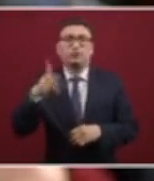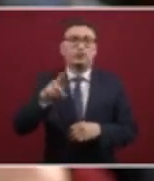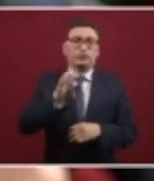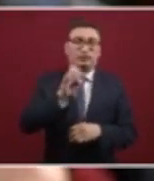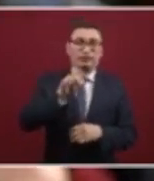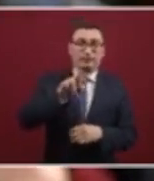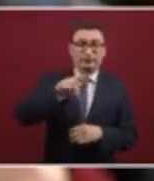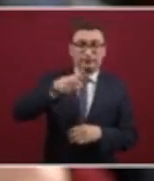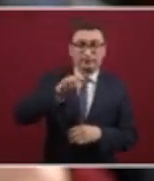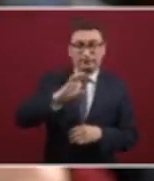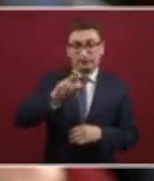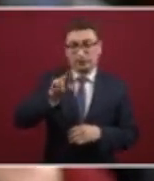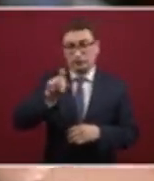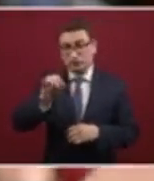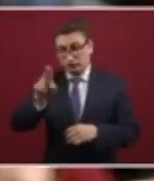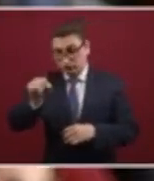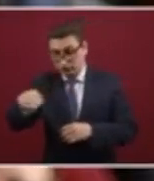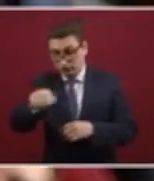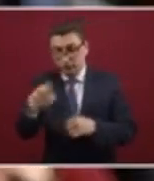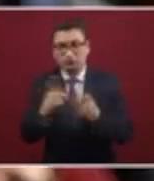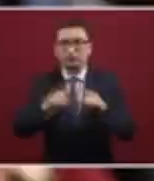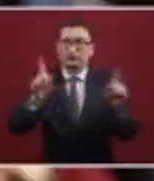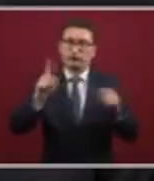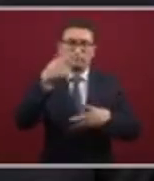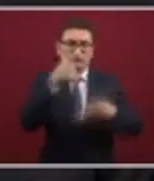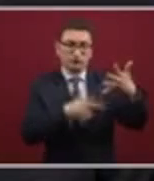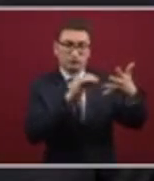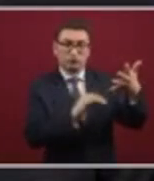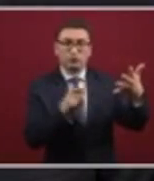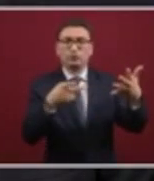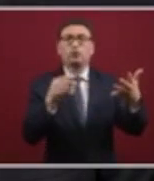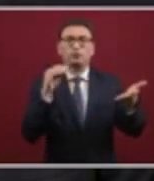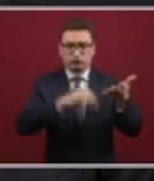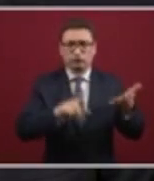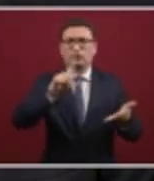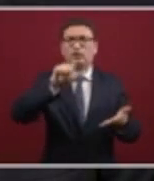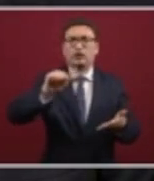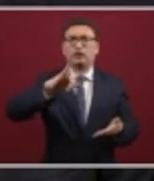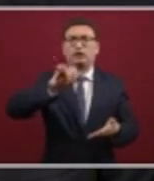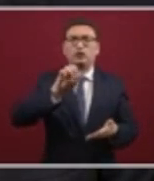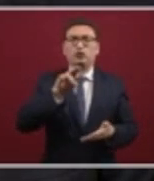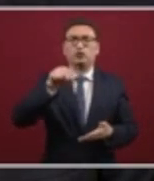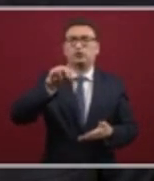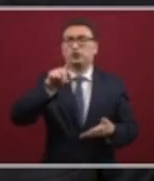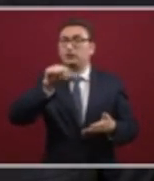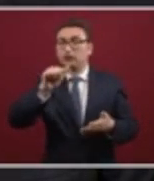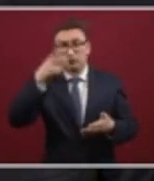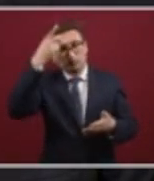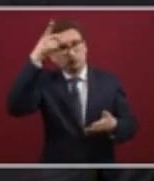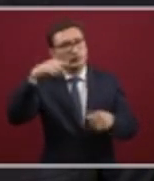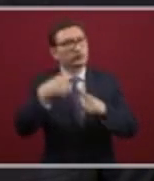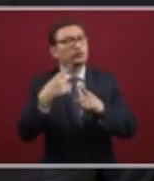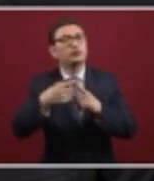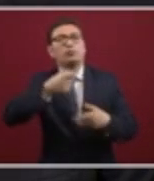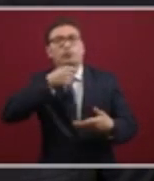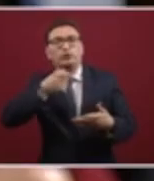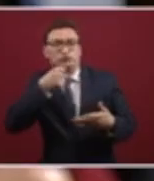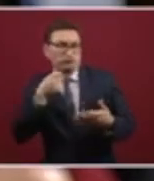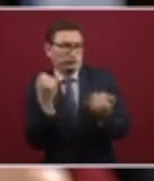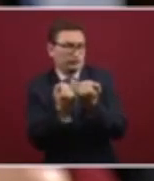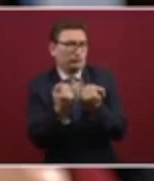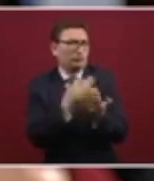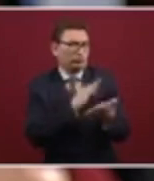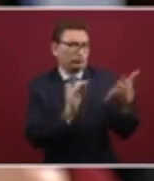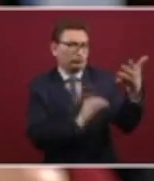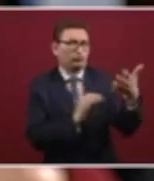En ese sentido, ¿por qué no se incluye también a La Jornada, que los dueños son periodistas? ¿Por qué no se